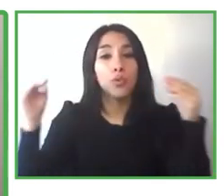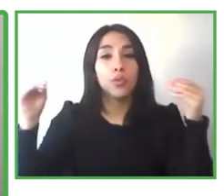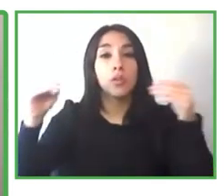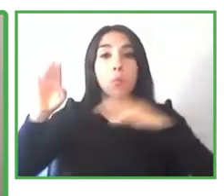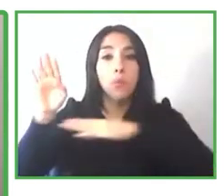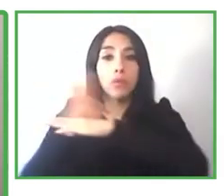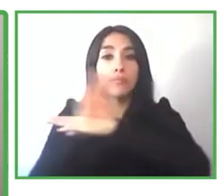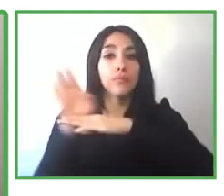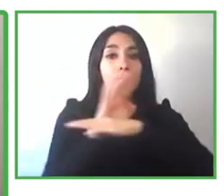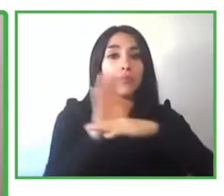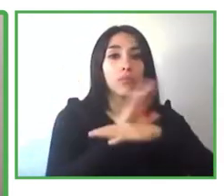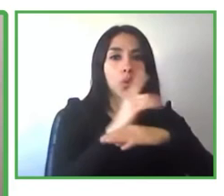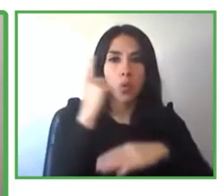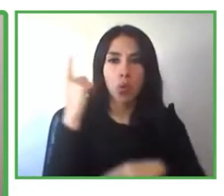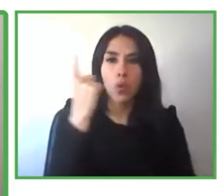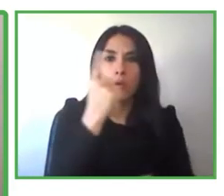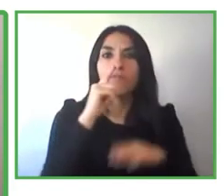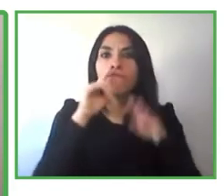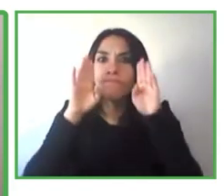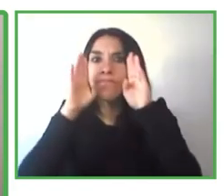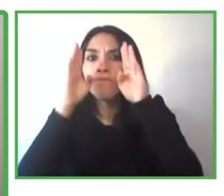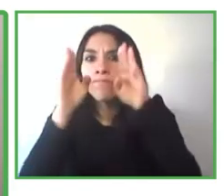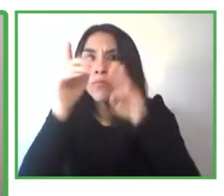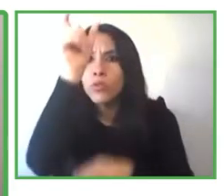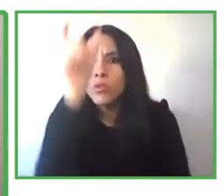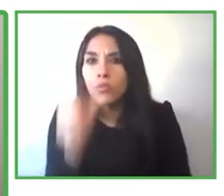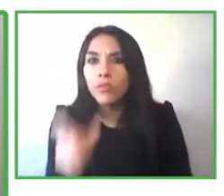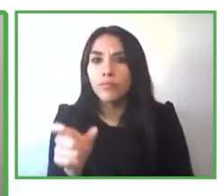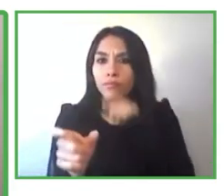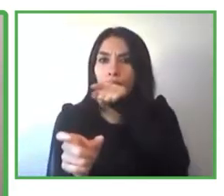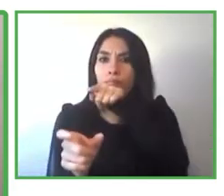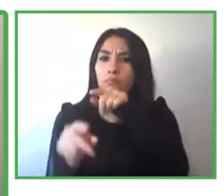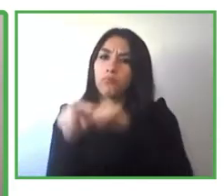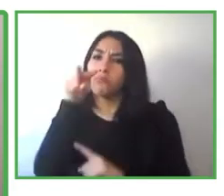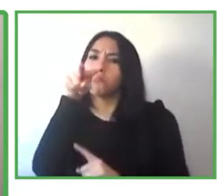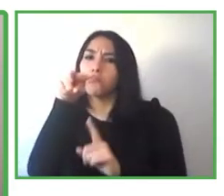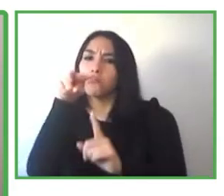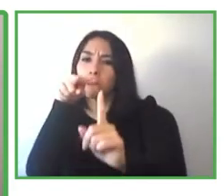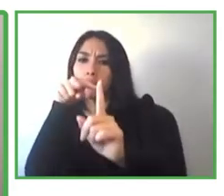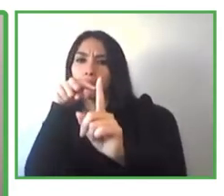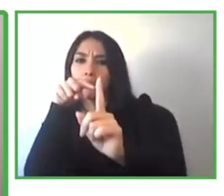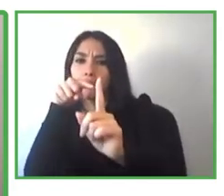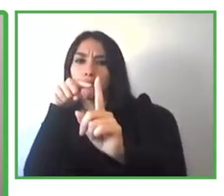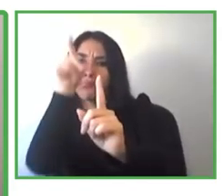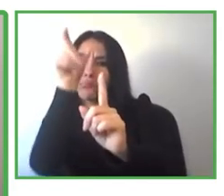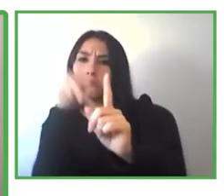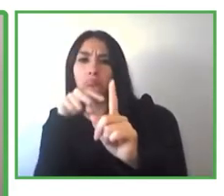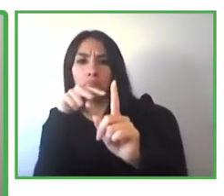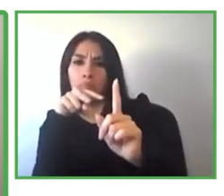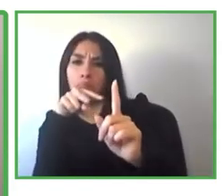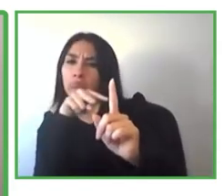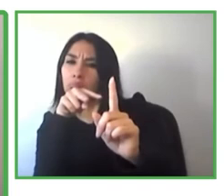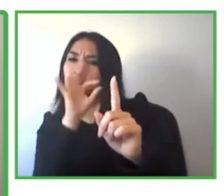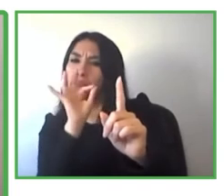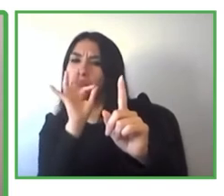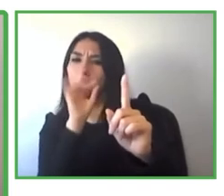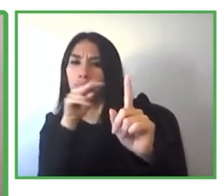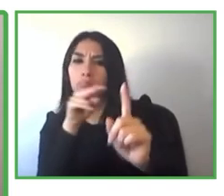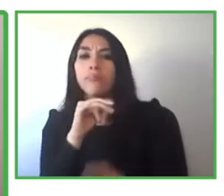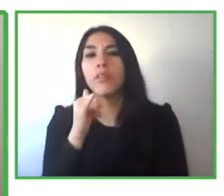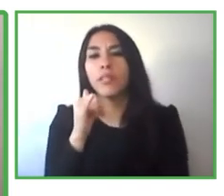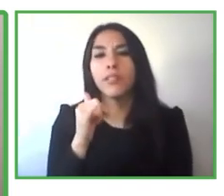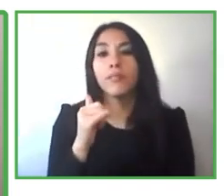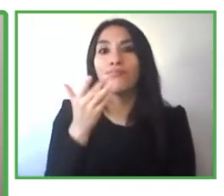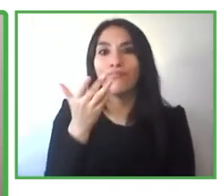la discapacidad. Sí, eso es muy importante que nos cuentes eso, que primero es un tratamiento que se le da a una persona.